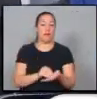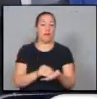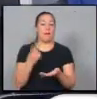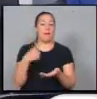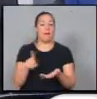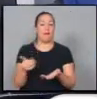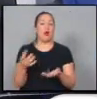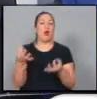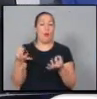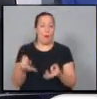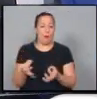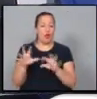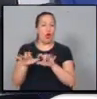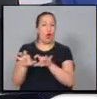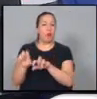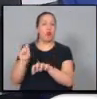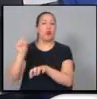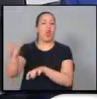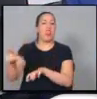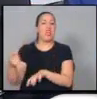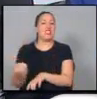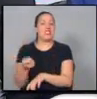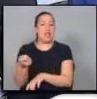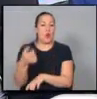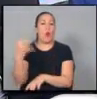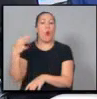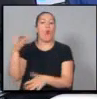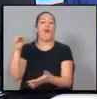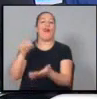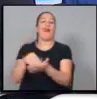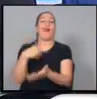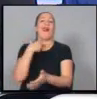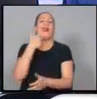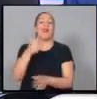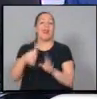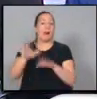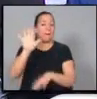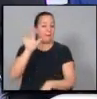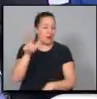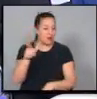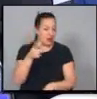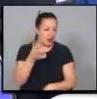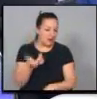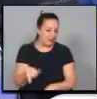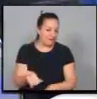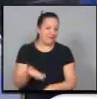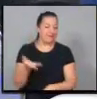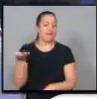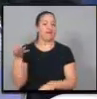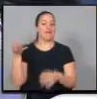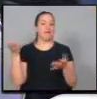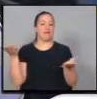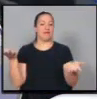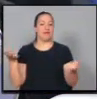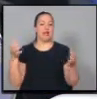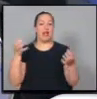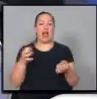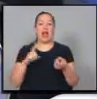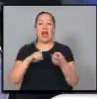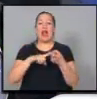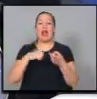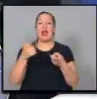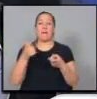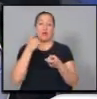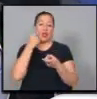del yerno y con un único beneficiario que es la hija del empresario, como te decía, y la esposa del